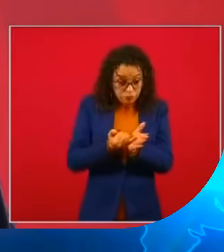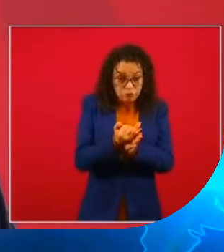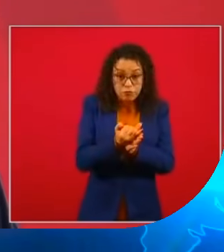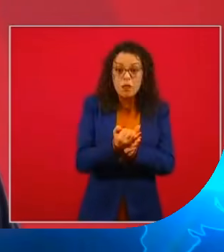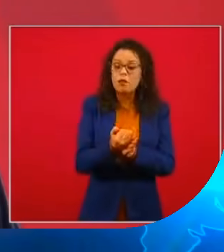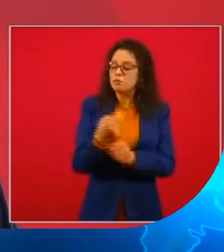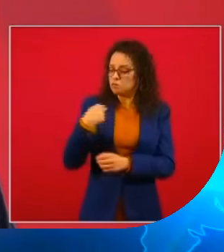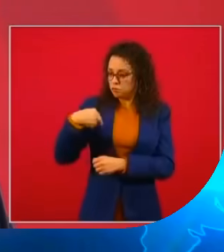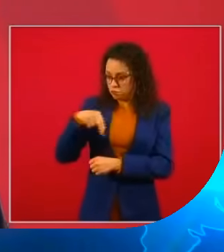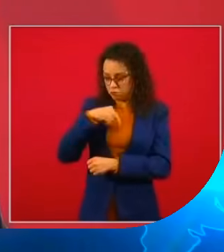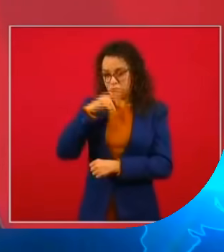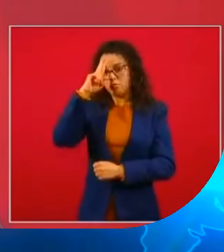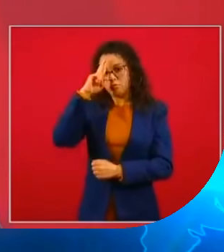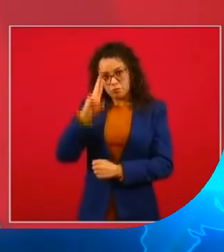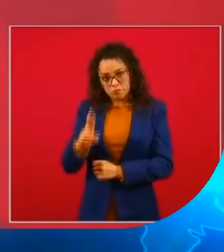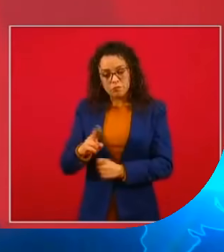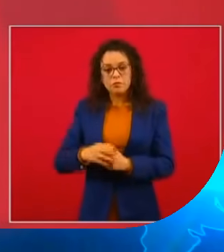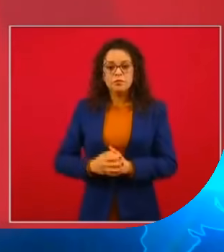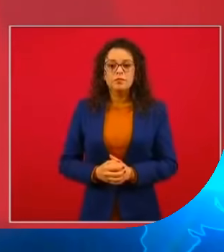gente determine.